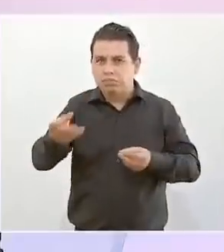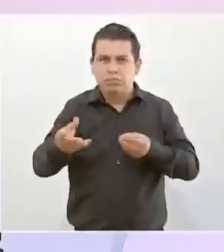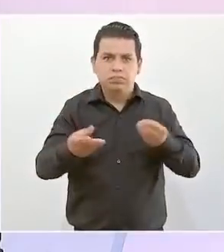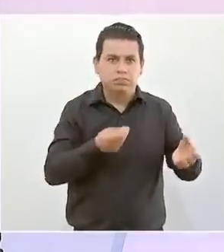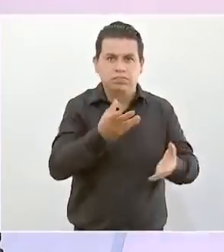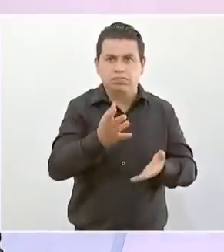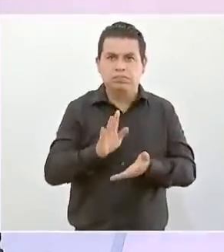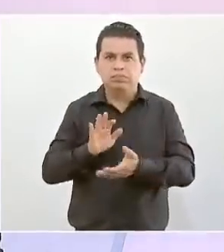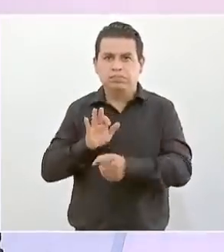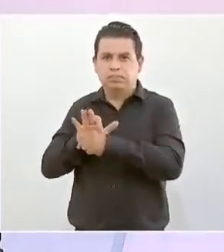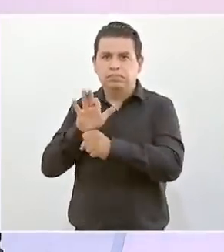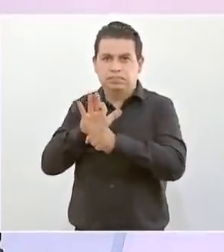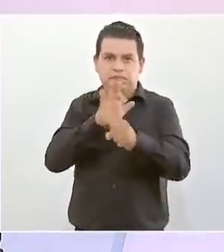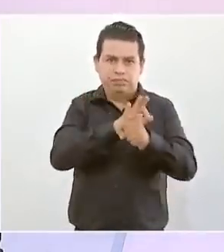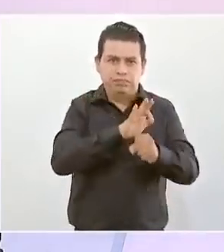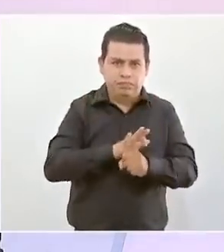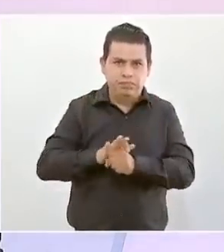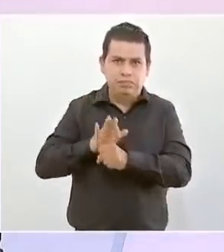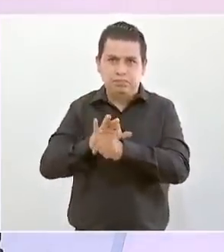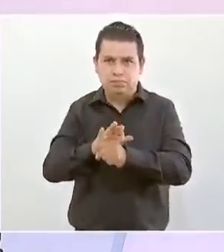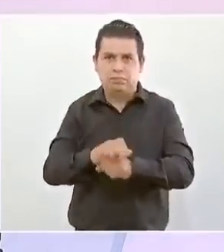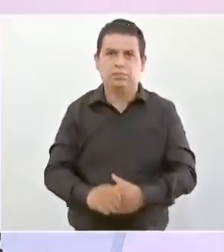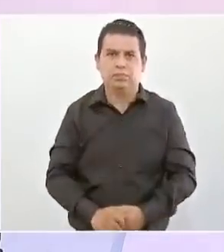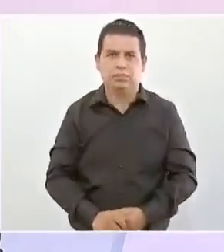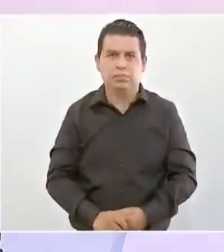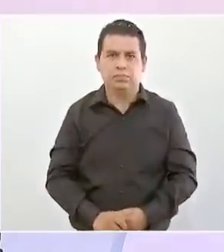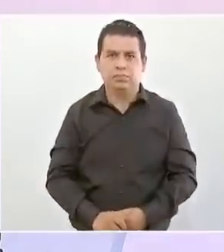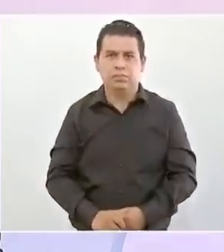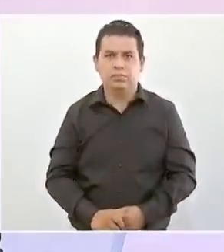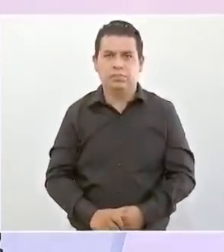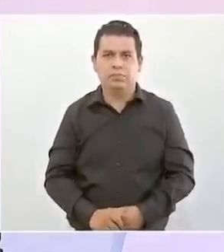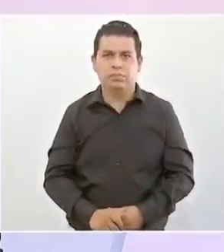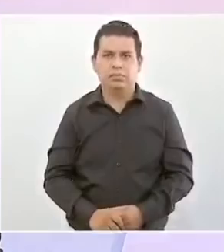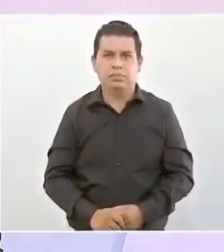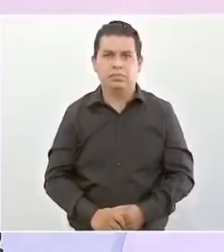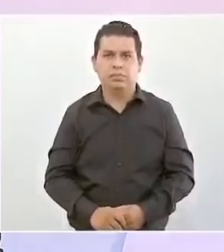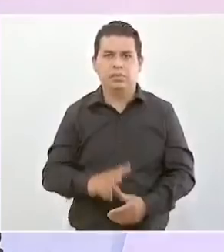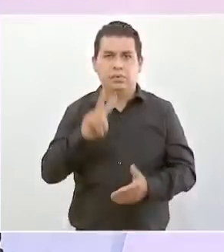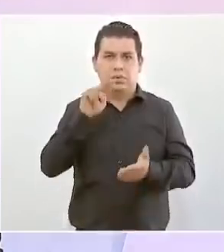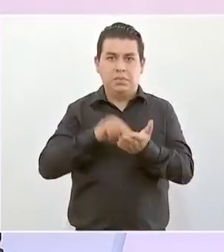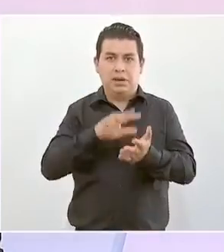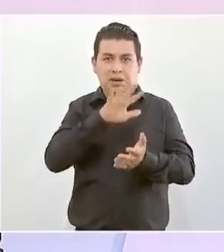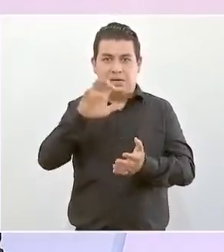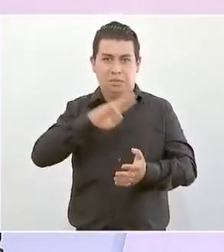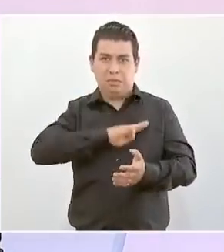Podemos ir a cualquiera de los cerca de 2.500 municipios